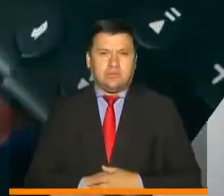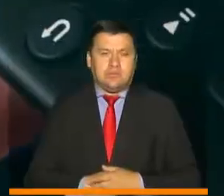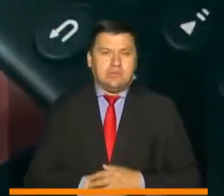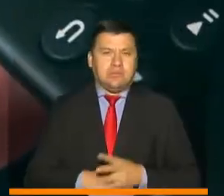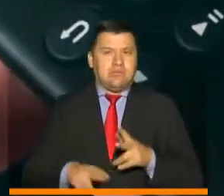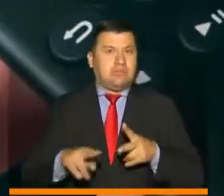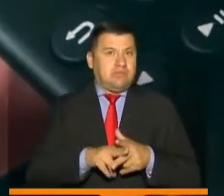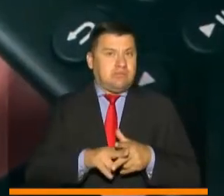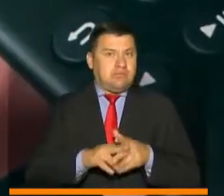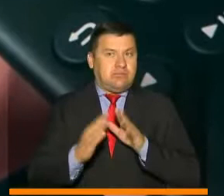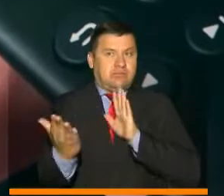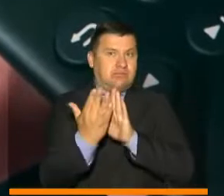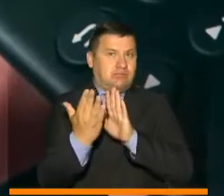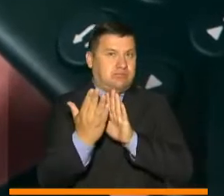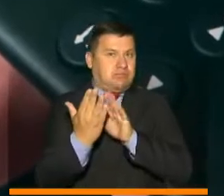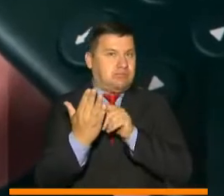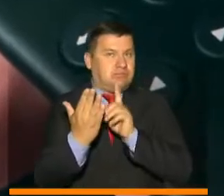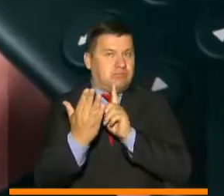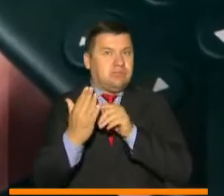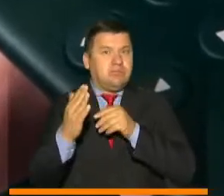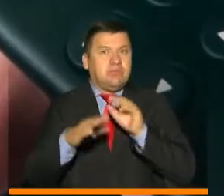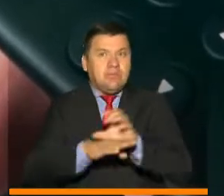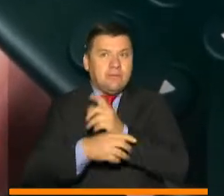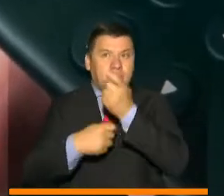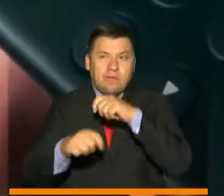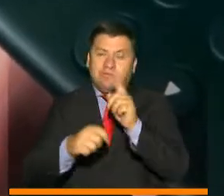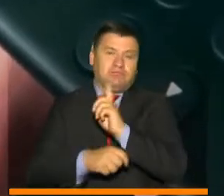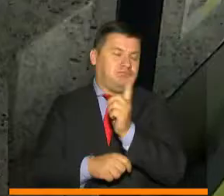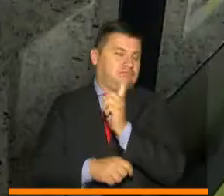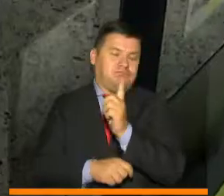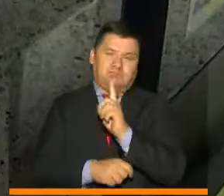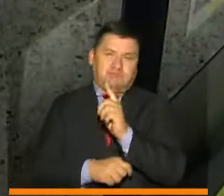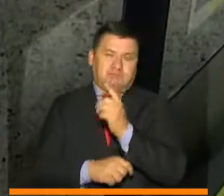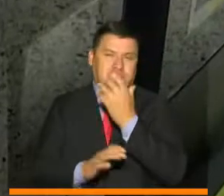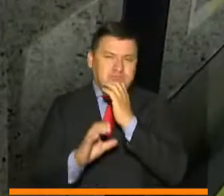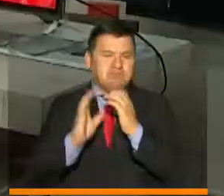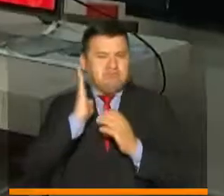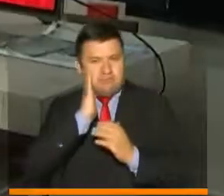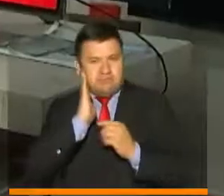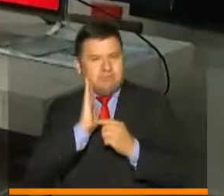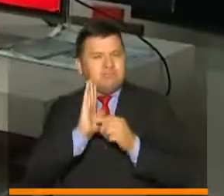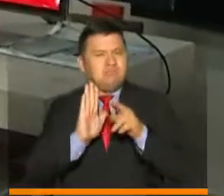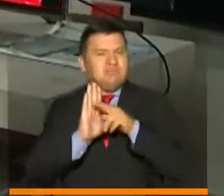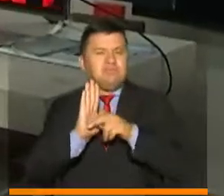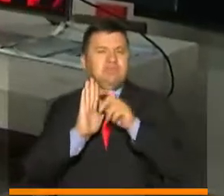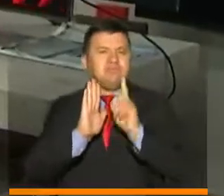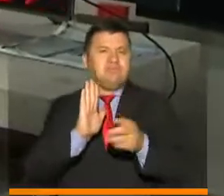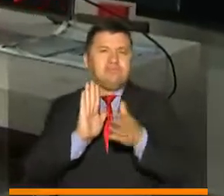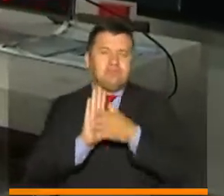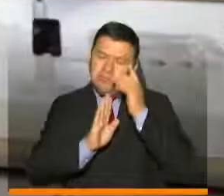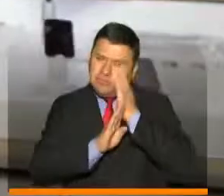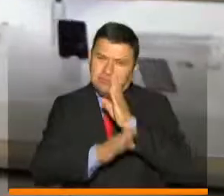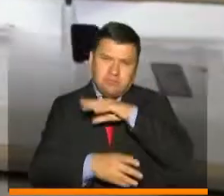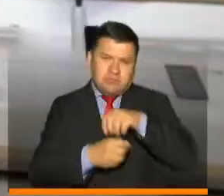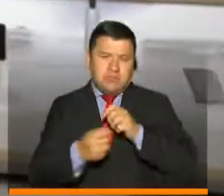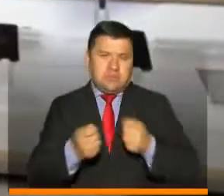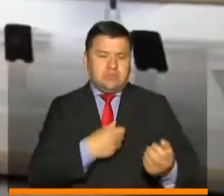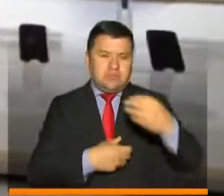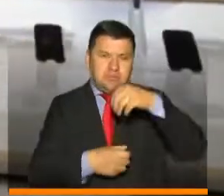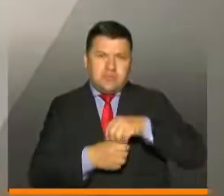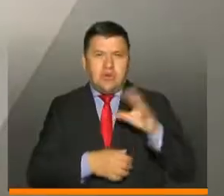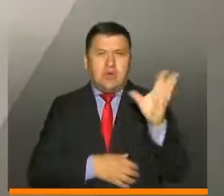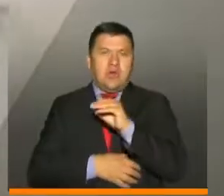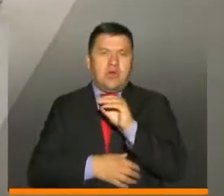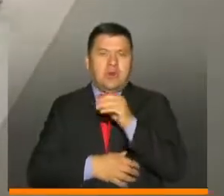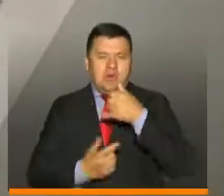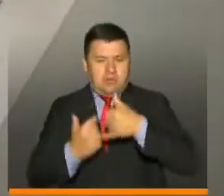Suspender la venta presencial de electrodomésticos, computadores y equipos de comunicaciones. Esta medida se adoptó como prevención y control en todos